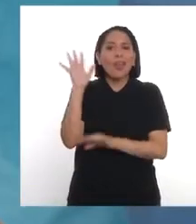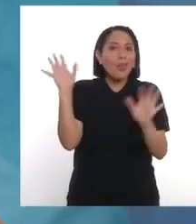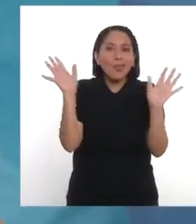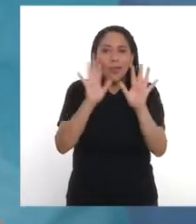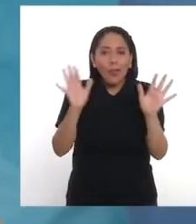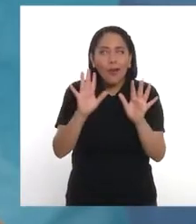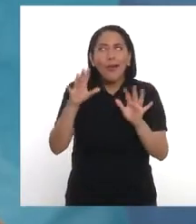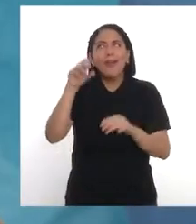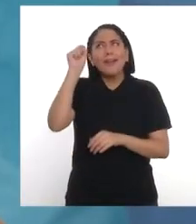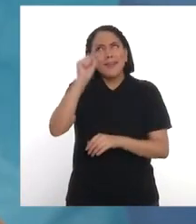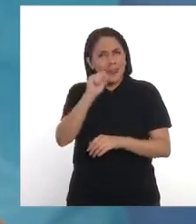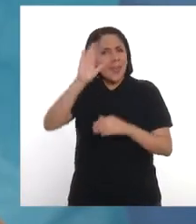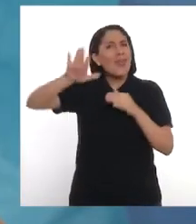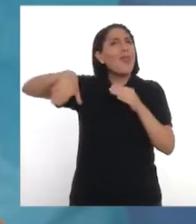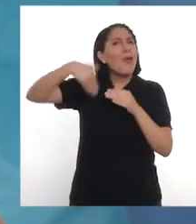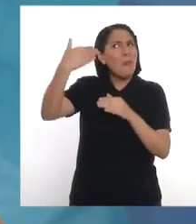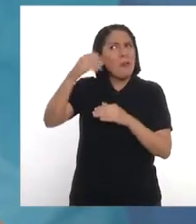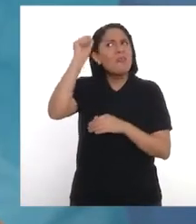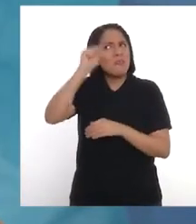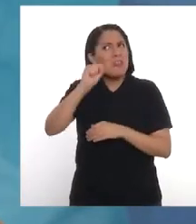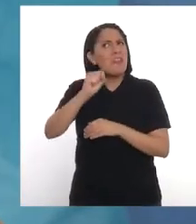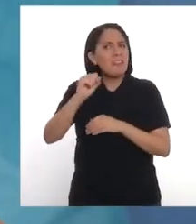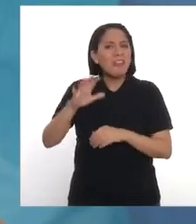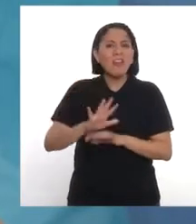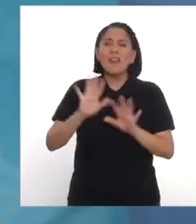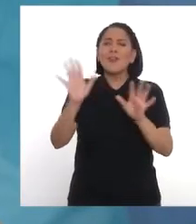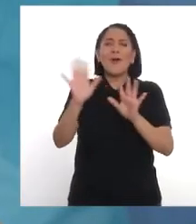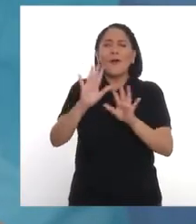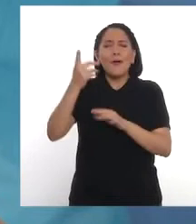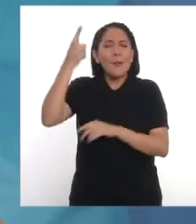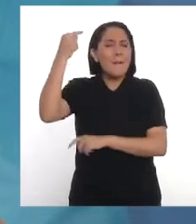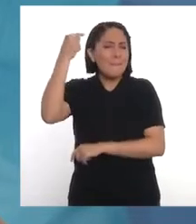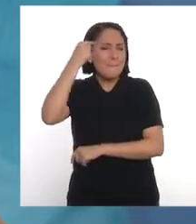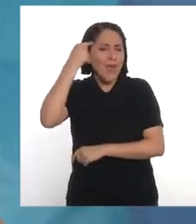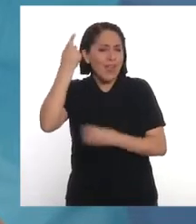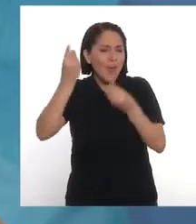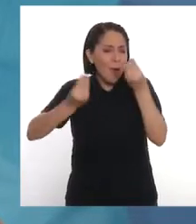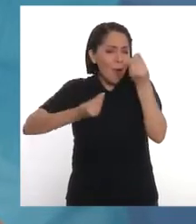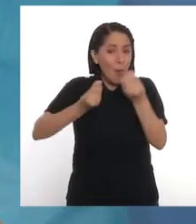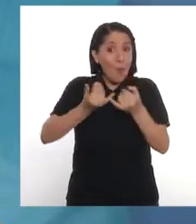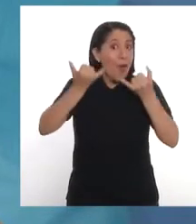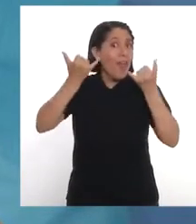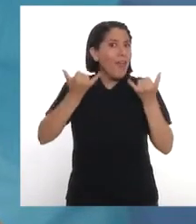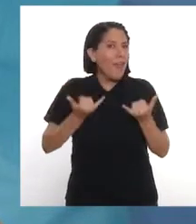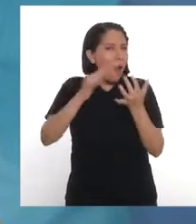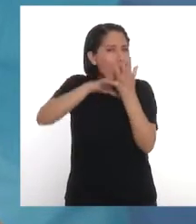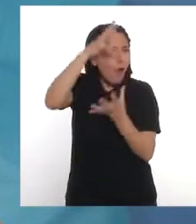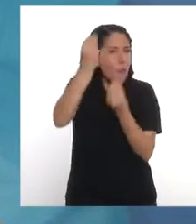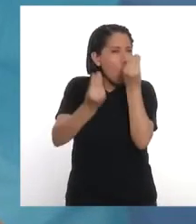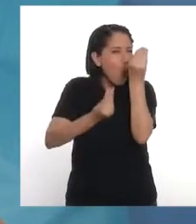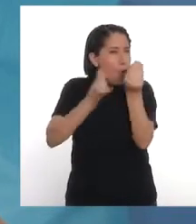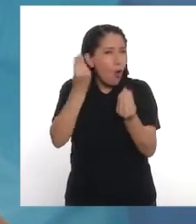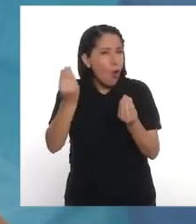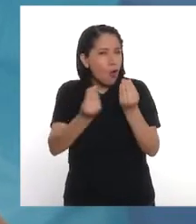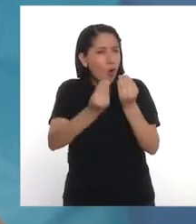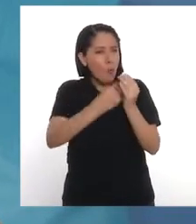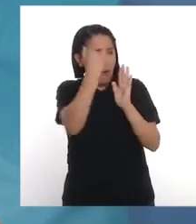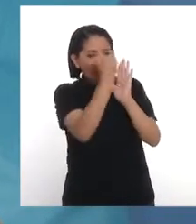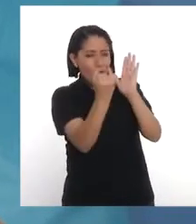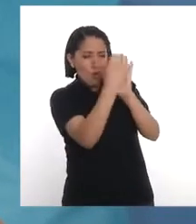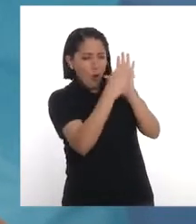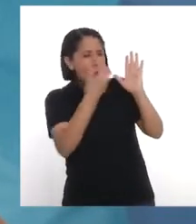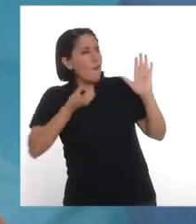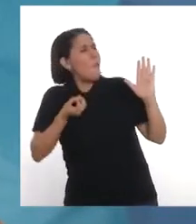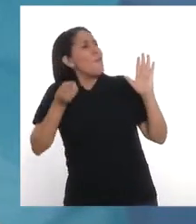No, aunque más tarde no sería una mala idea. Estaba pensando en que hoy podríamos aprender a darle un toque especial